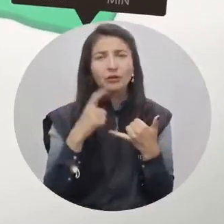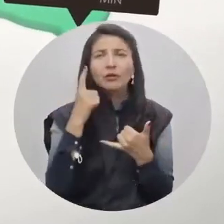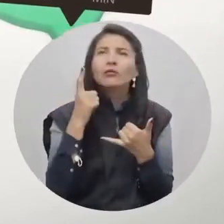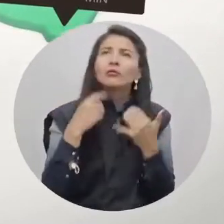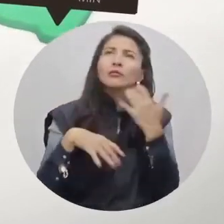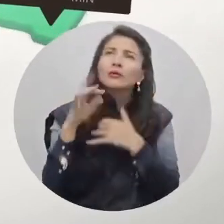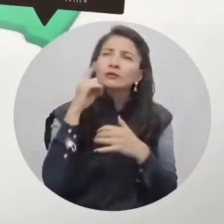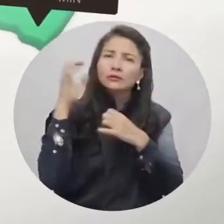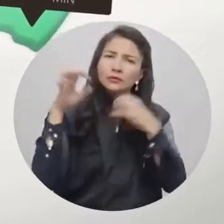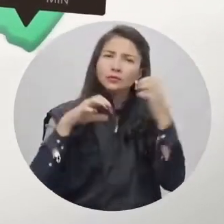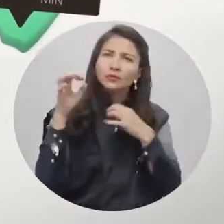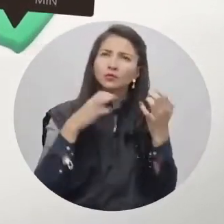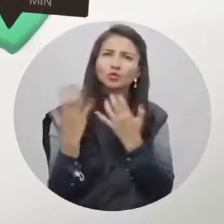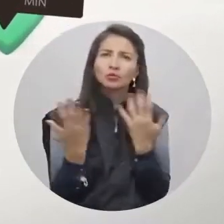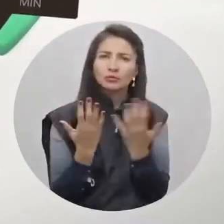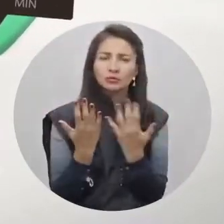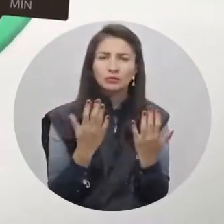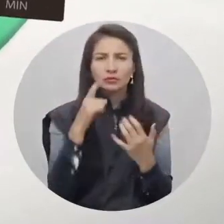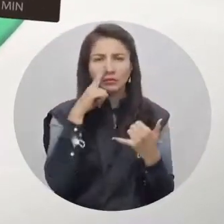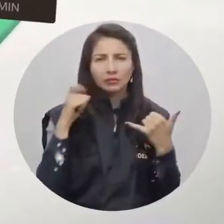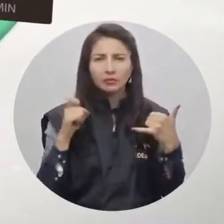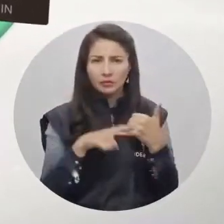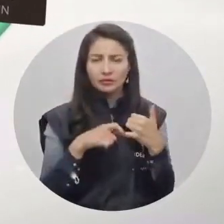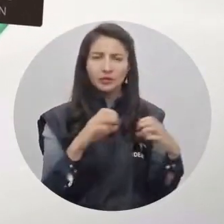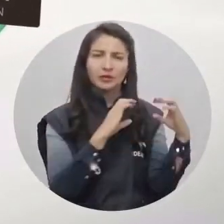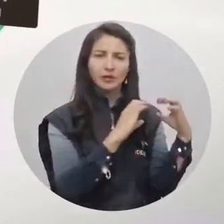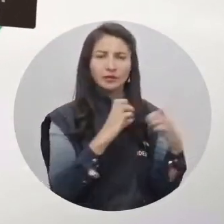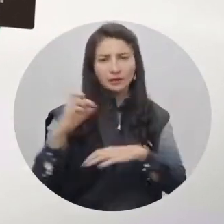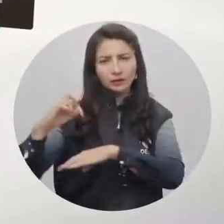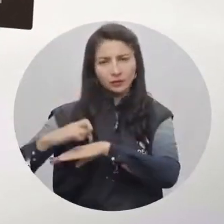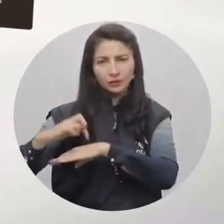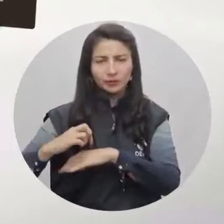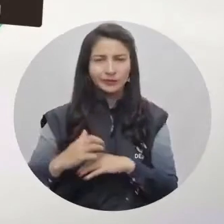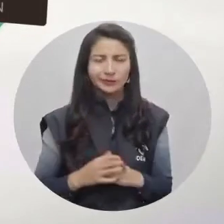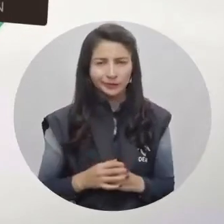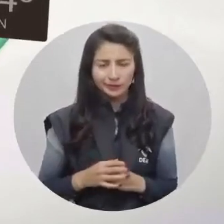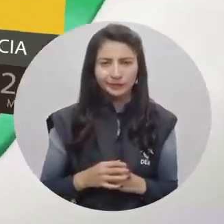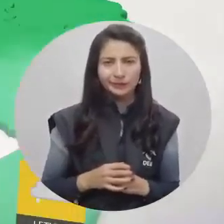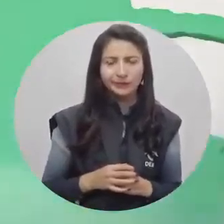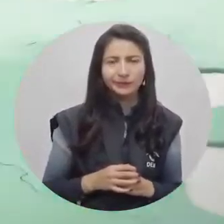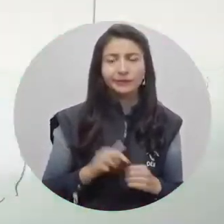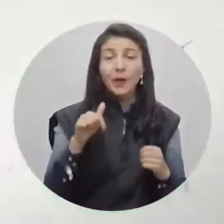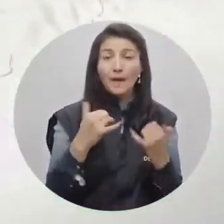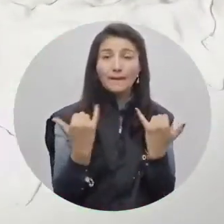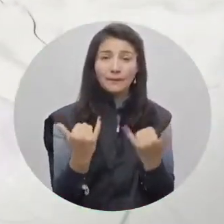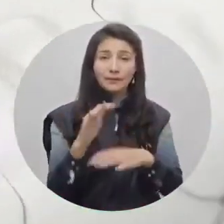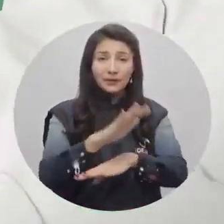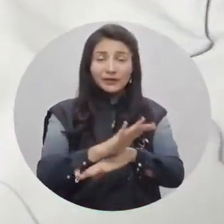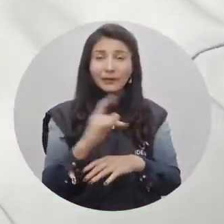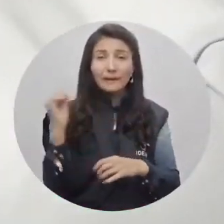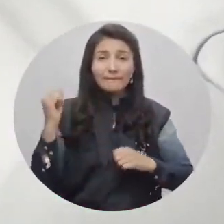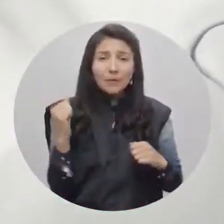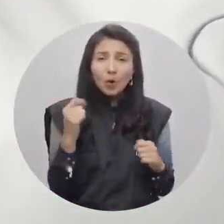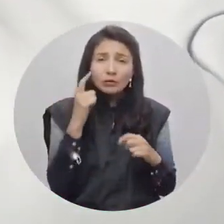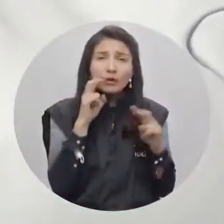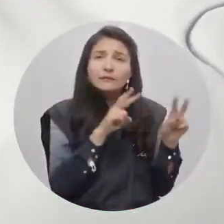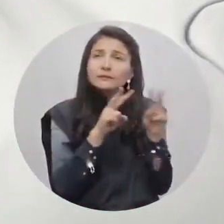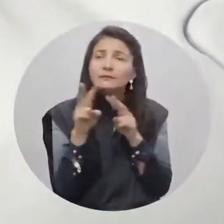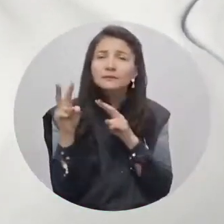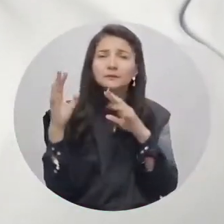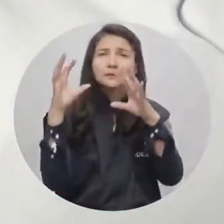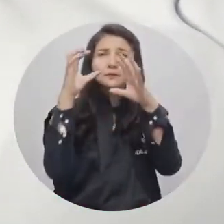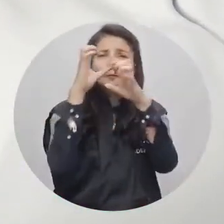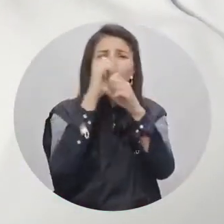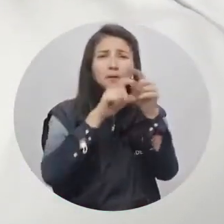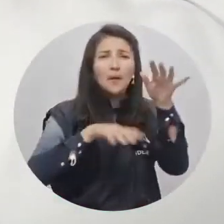en sectores de Amazonas, Caquetá y Putumayo. Para la tarde capitalina, se prevé nubosidad variada con intervalos de